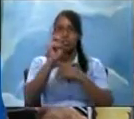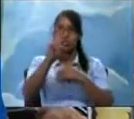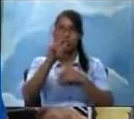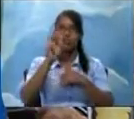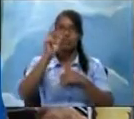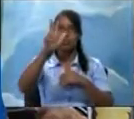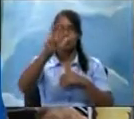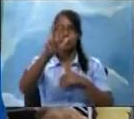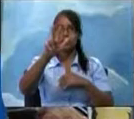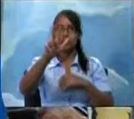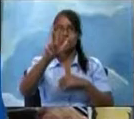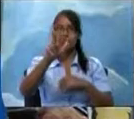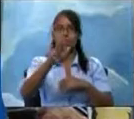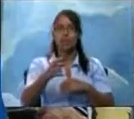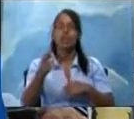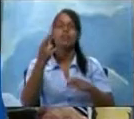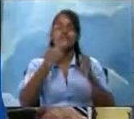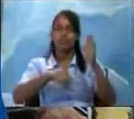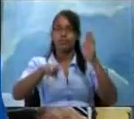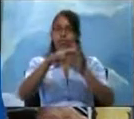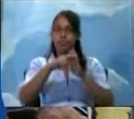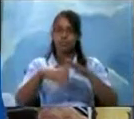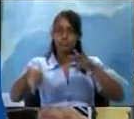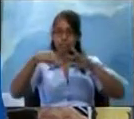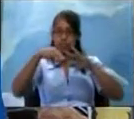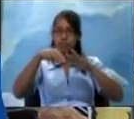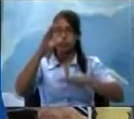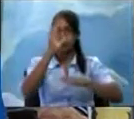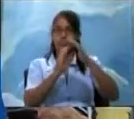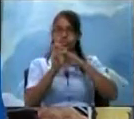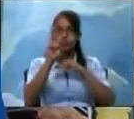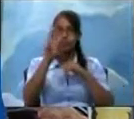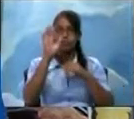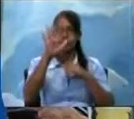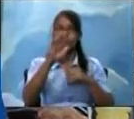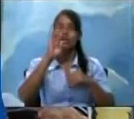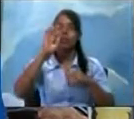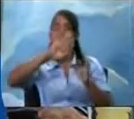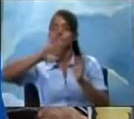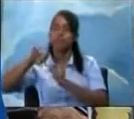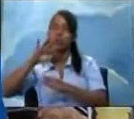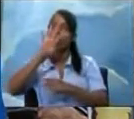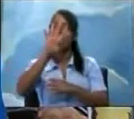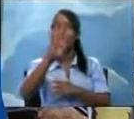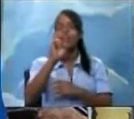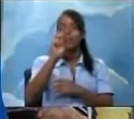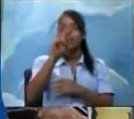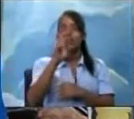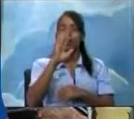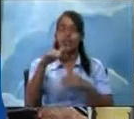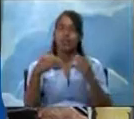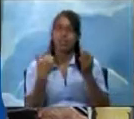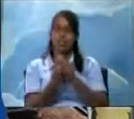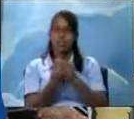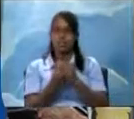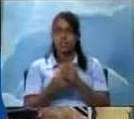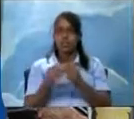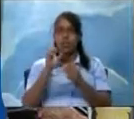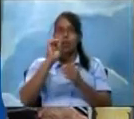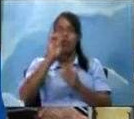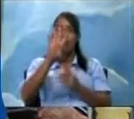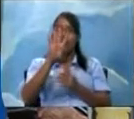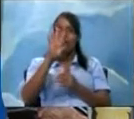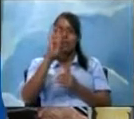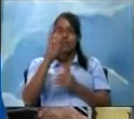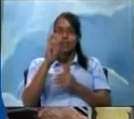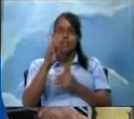23 también. Repito entonces Mateo capítulo 25 del 42 al 46 y luego